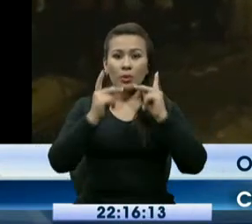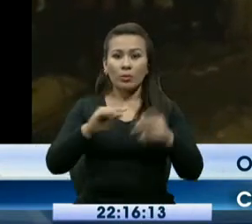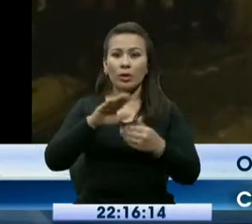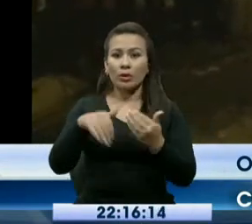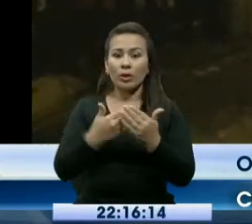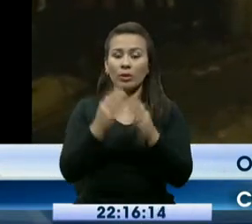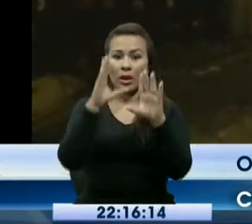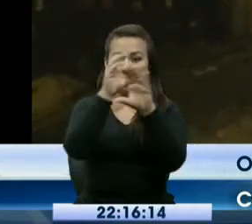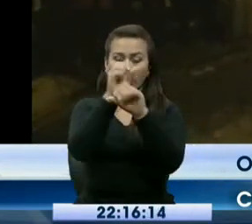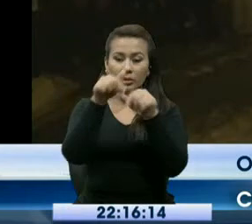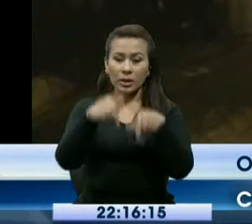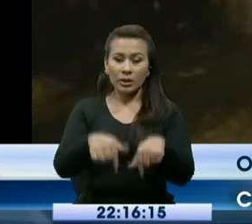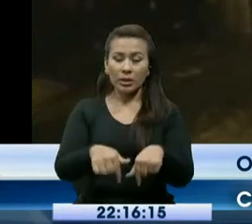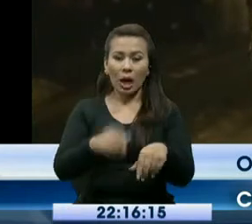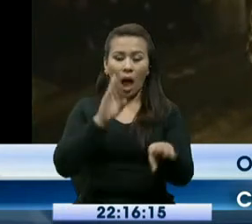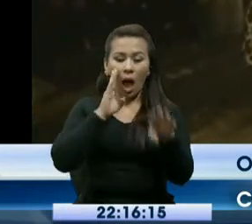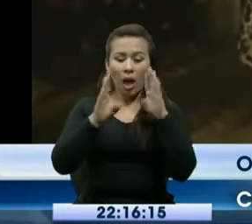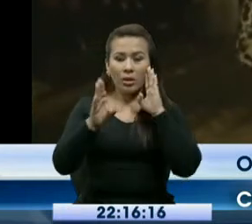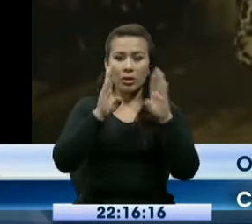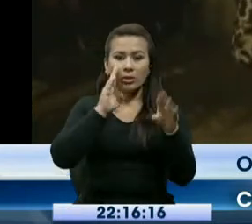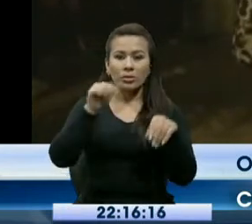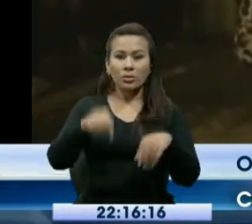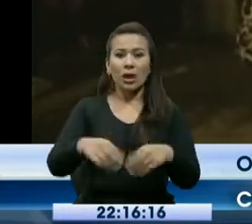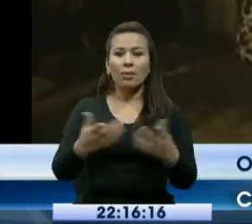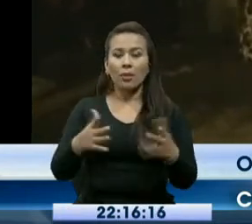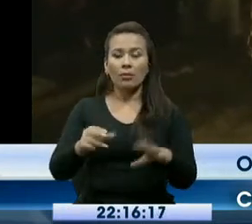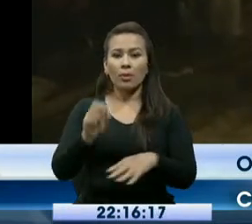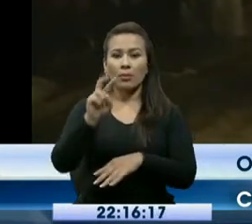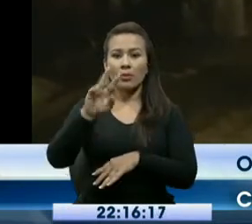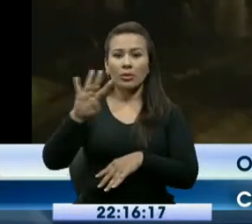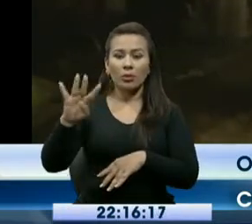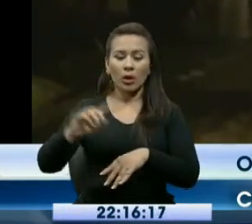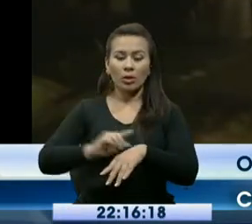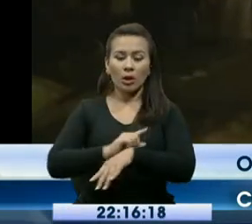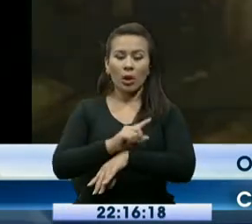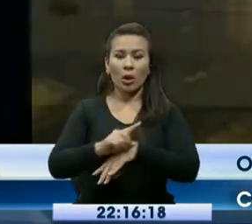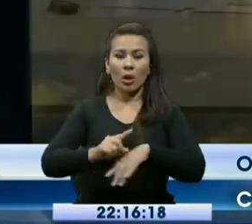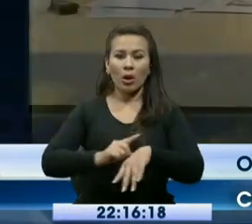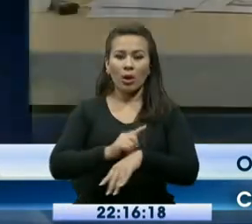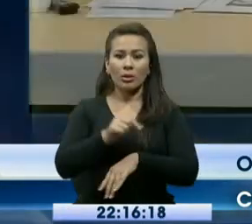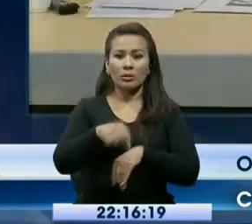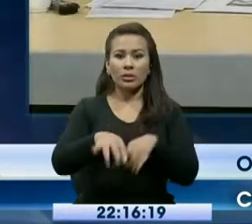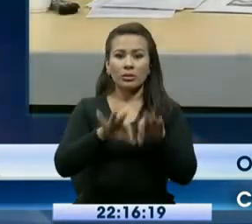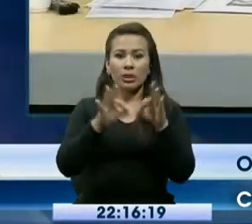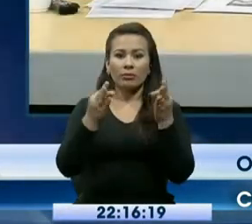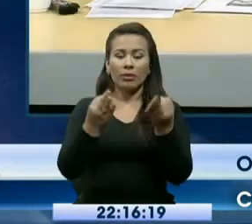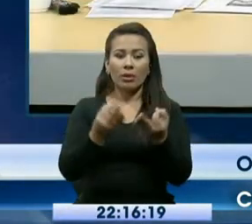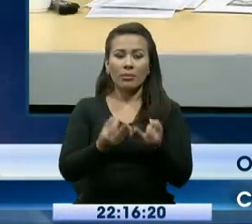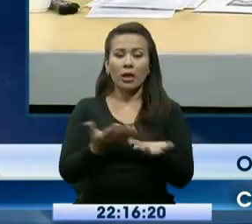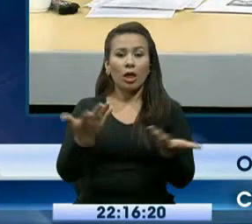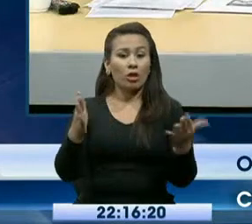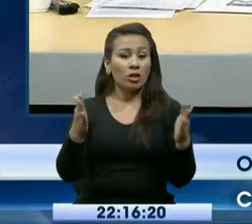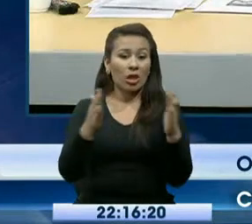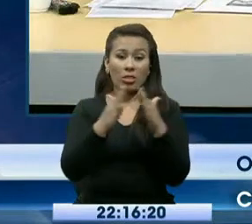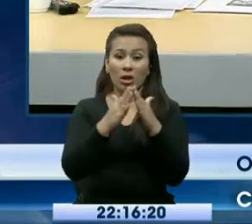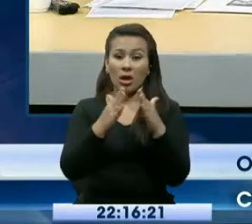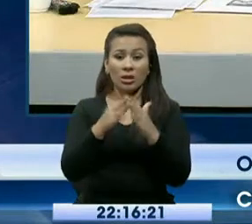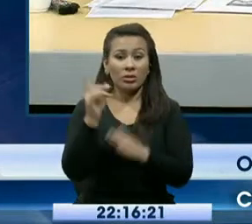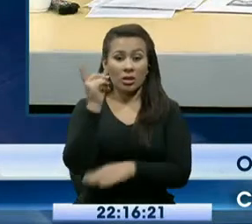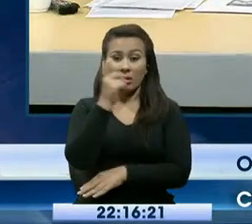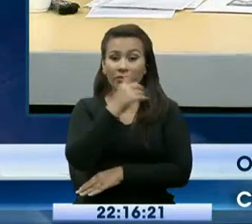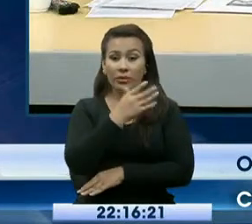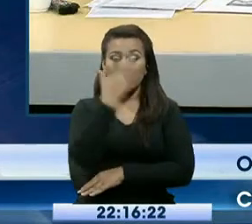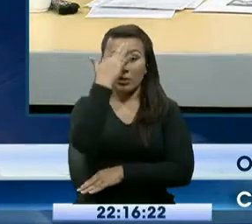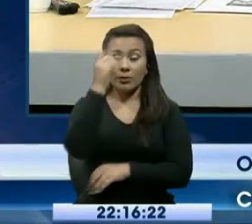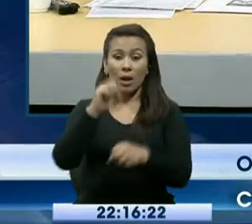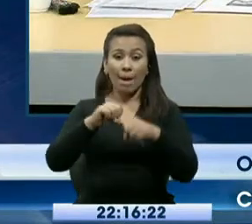aquí brindando la atención cuando ya son 24 horas que estas familias se encuentran sin hogar. Retornamos con